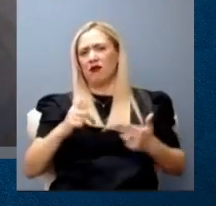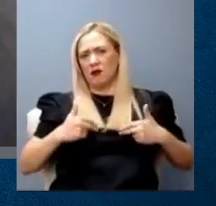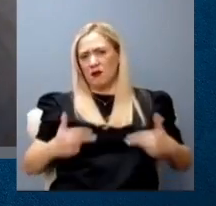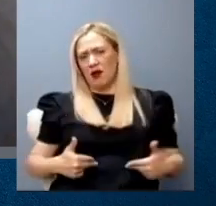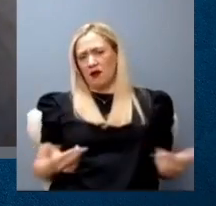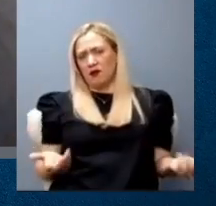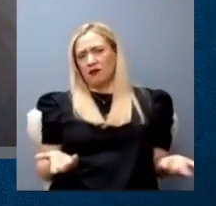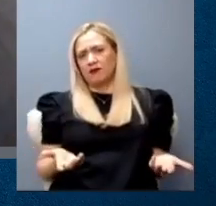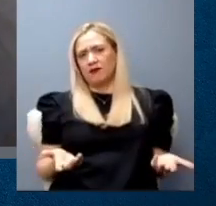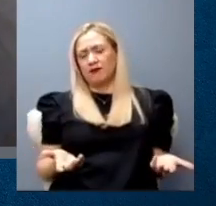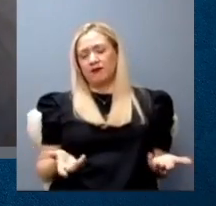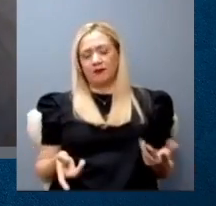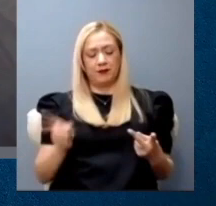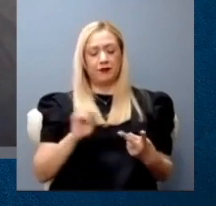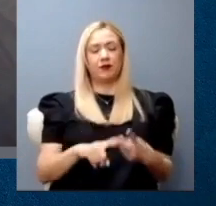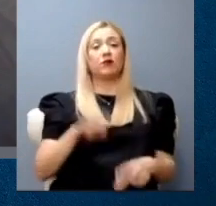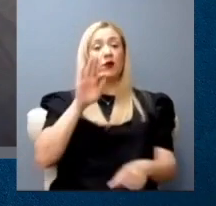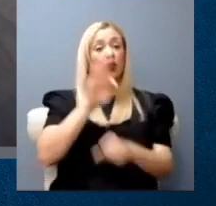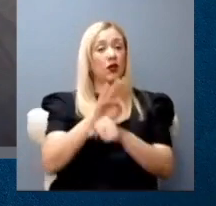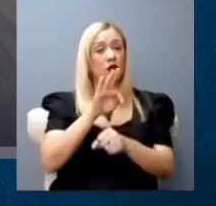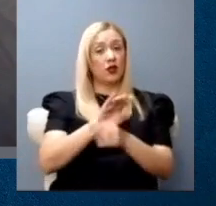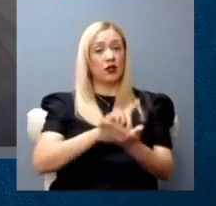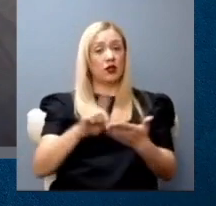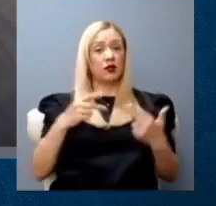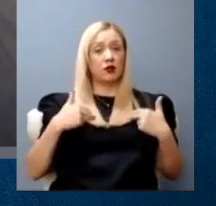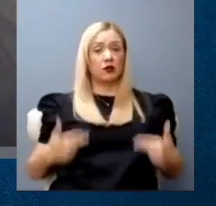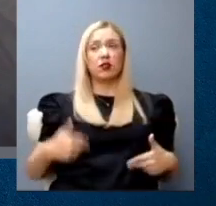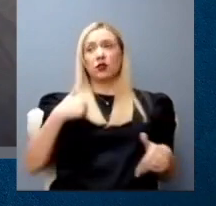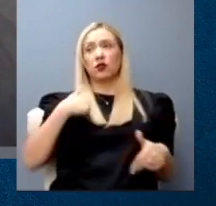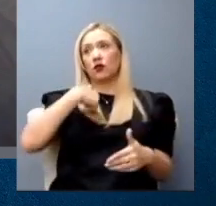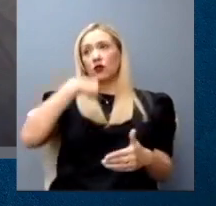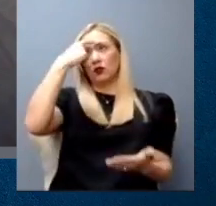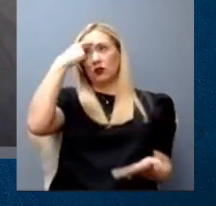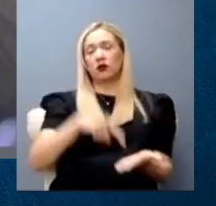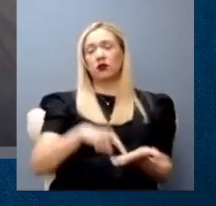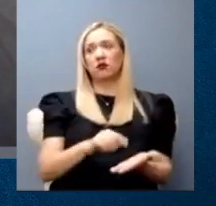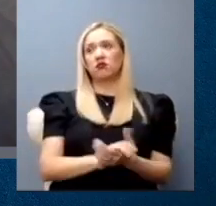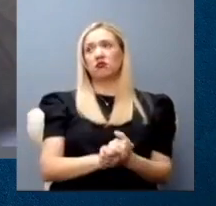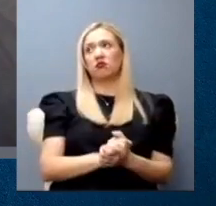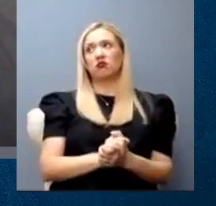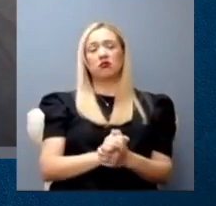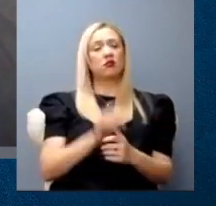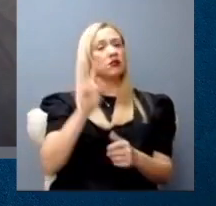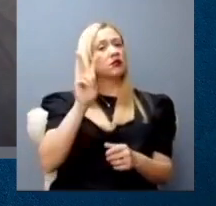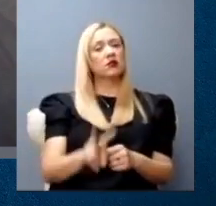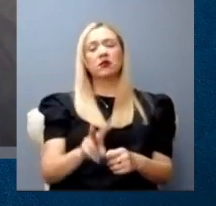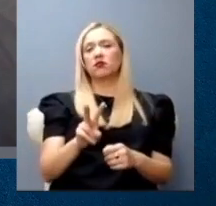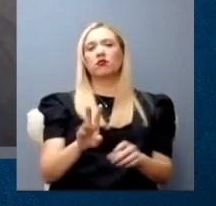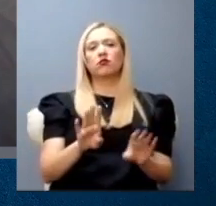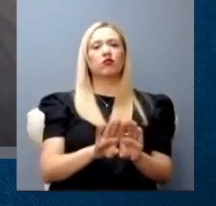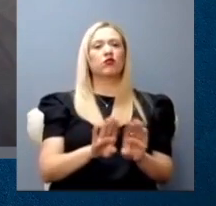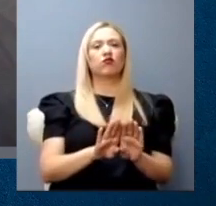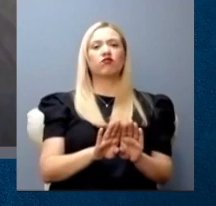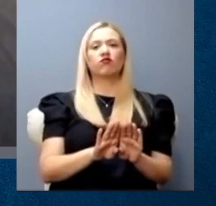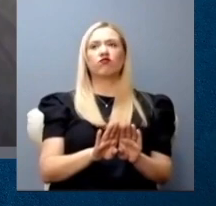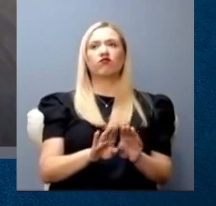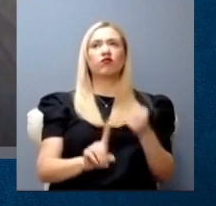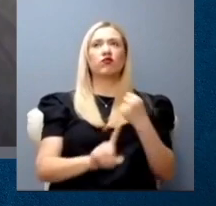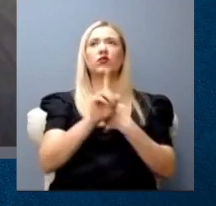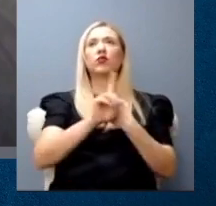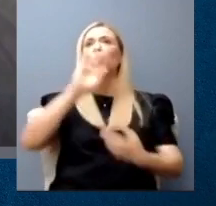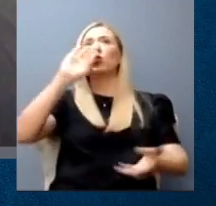toca a la protección de derechos humanos, me parece que esto siempre es algo en avanzada. Los problemas del mundo